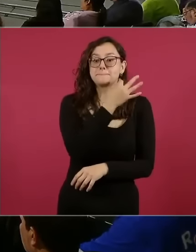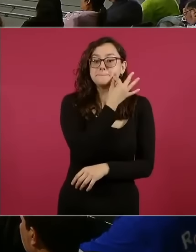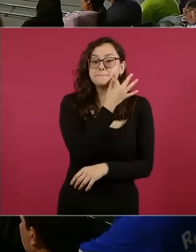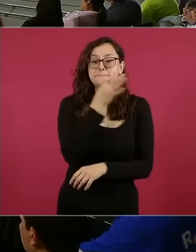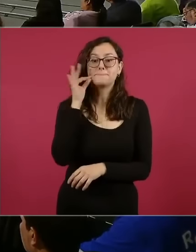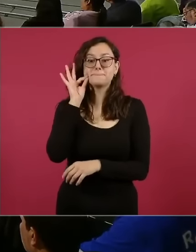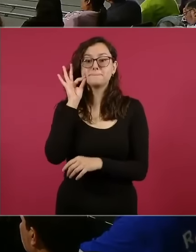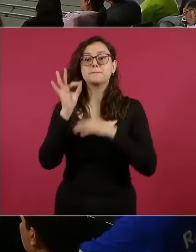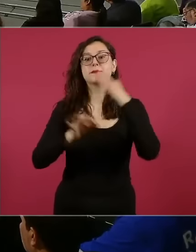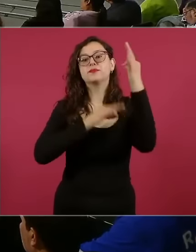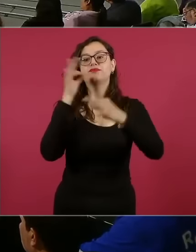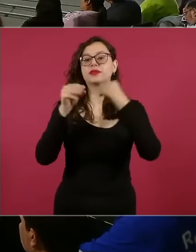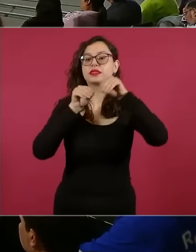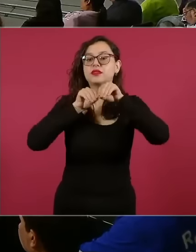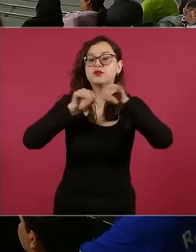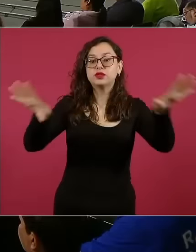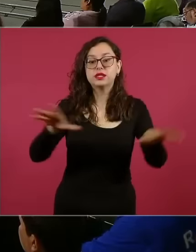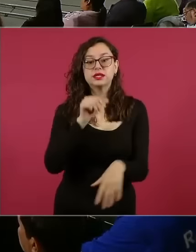Fue en el año